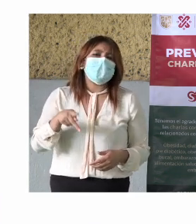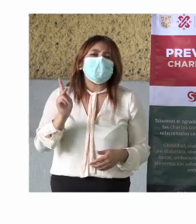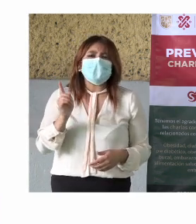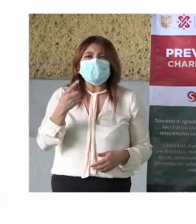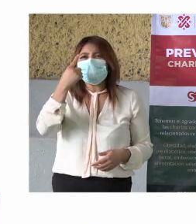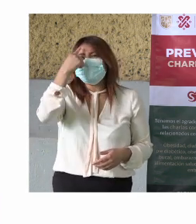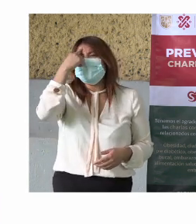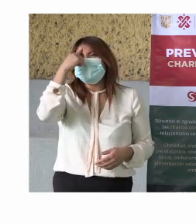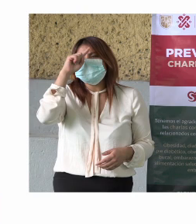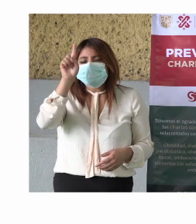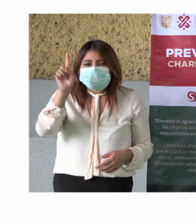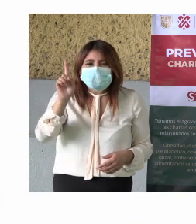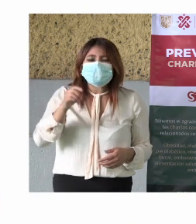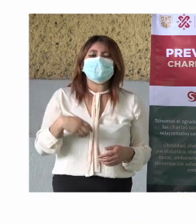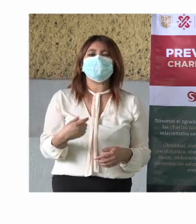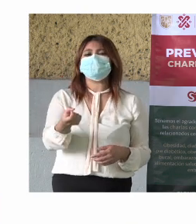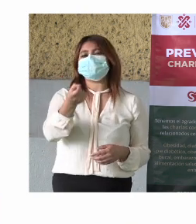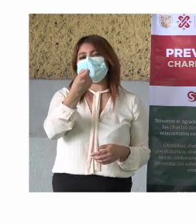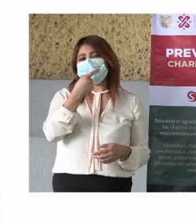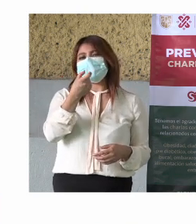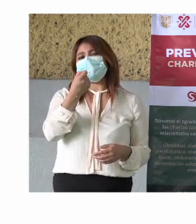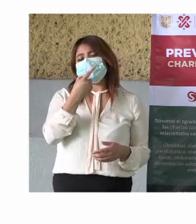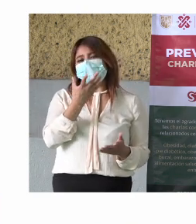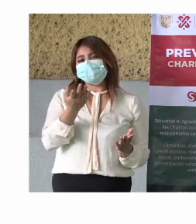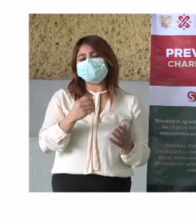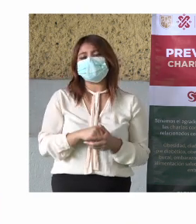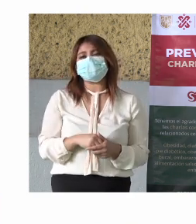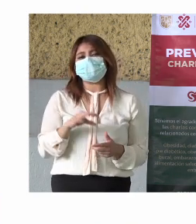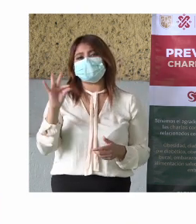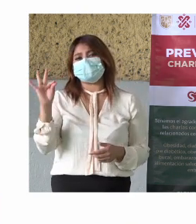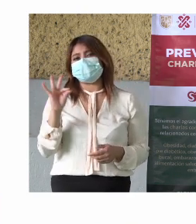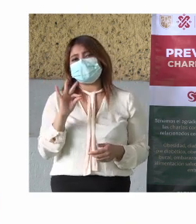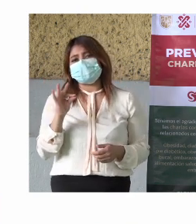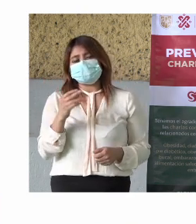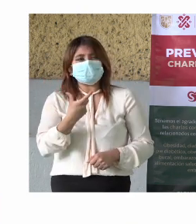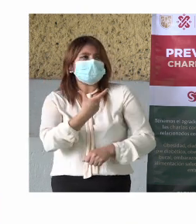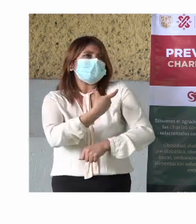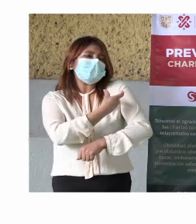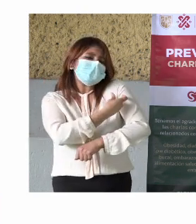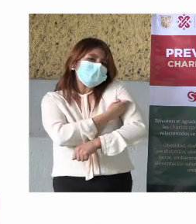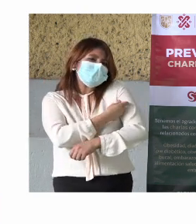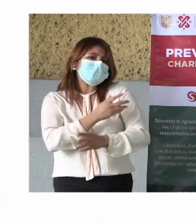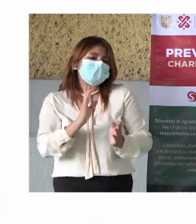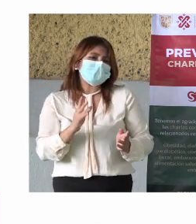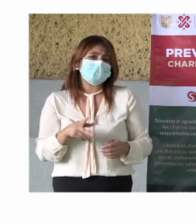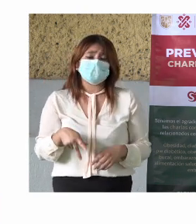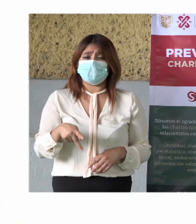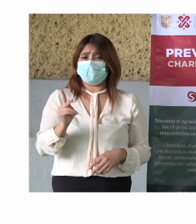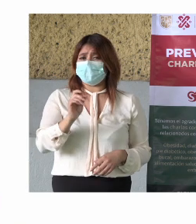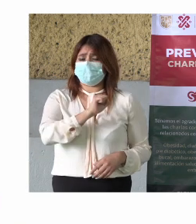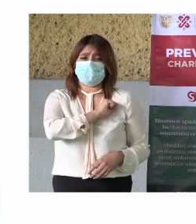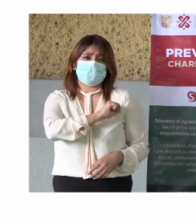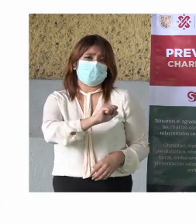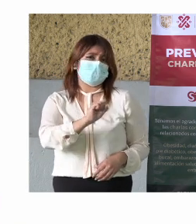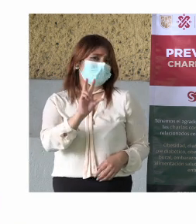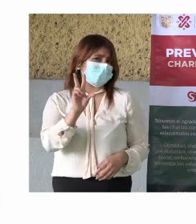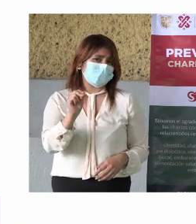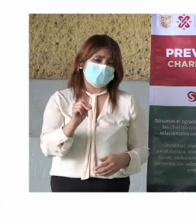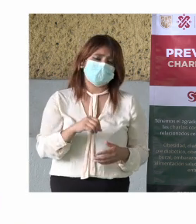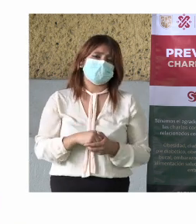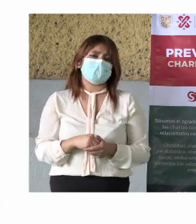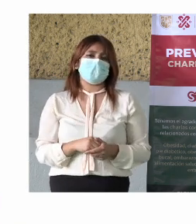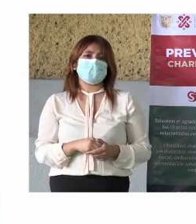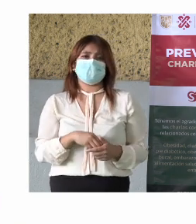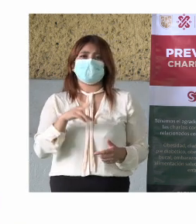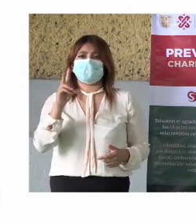sencillo poder estar tomando medicamento que algo que a lo mejor se ha inyectado, pero la insulina no es mala, no es el último paso